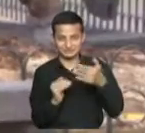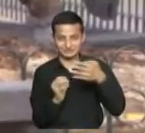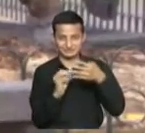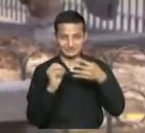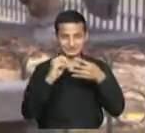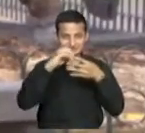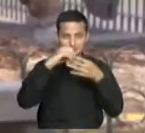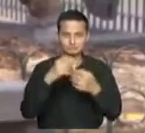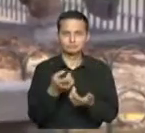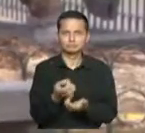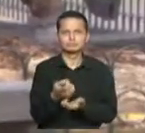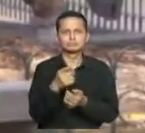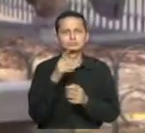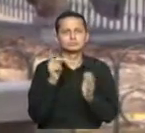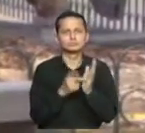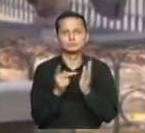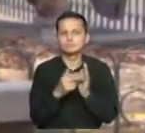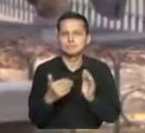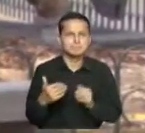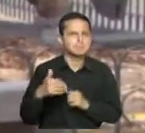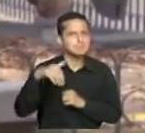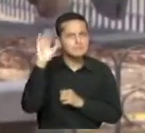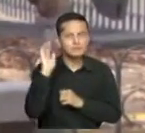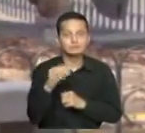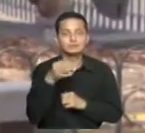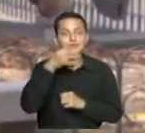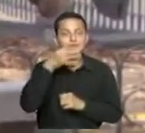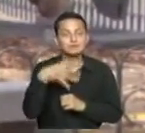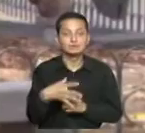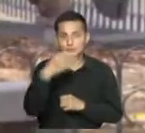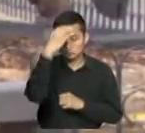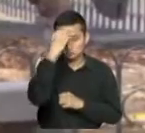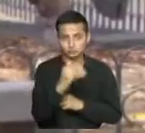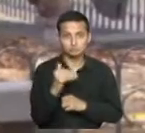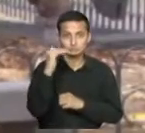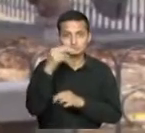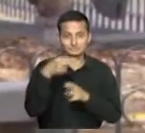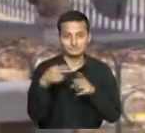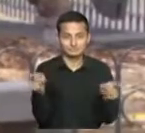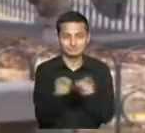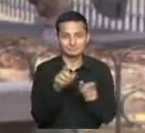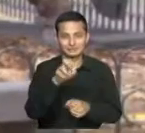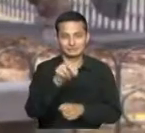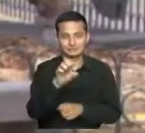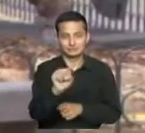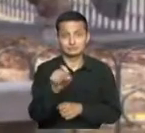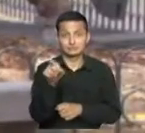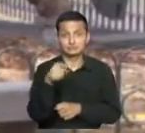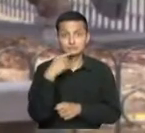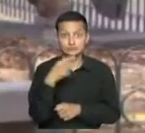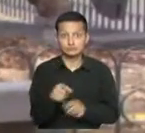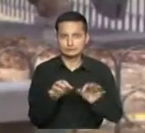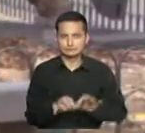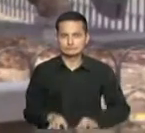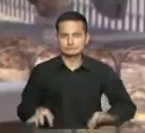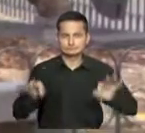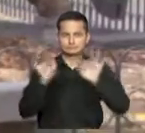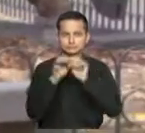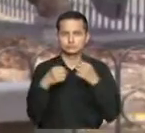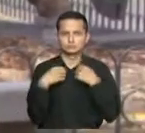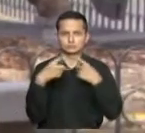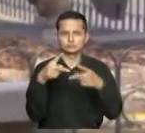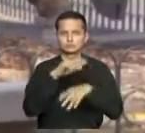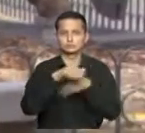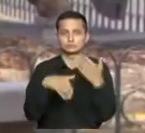puntuados del Examen Nacional de Educación Superior, ENES. Aquí en PIFO, René Ramírez señaló la importancia y las oportunidades